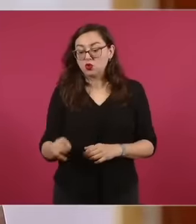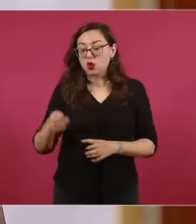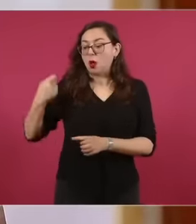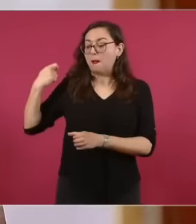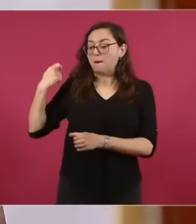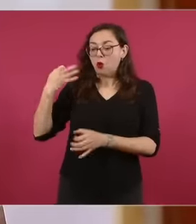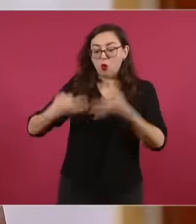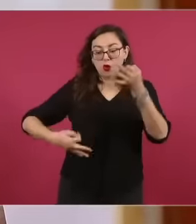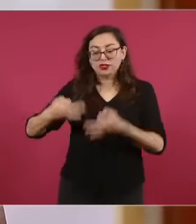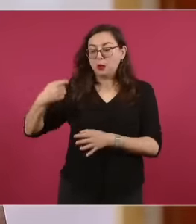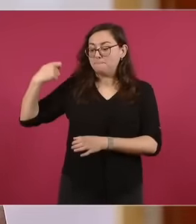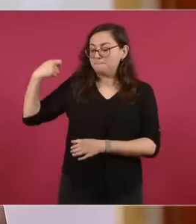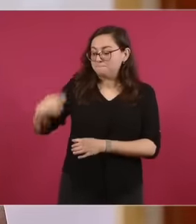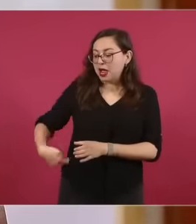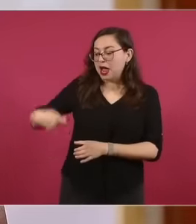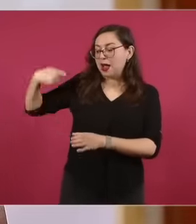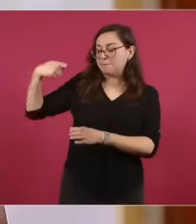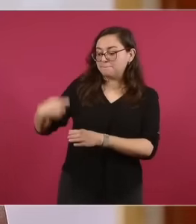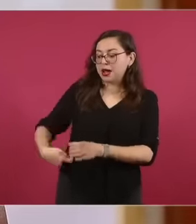jurisprudencia,